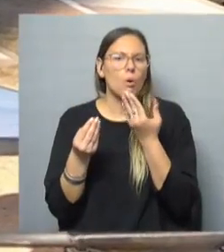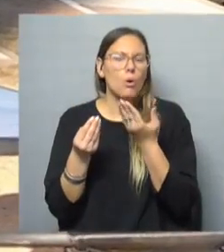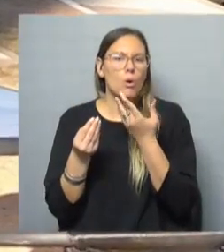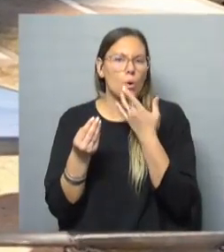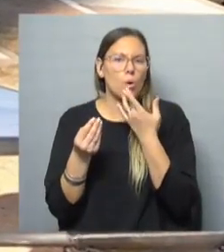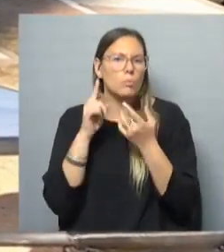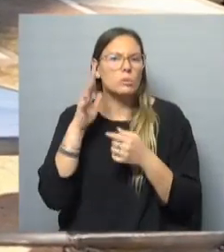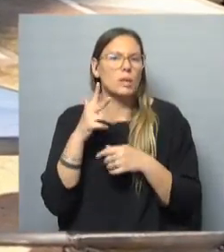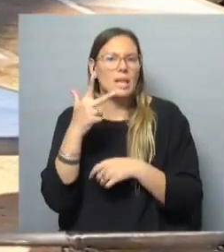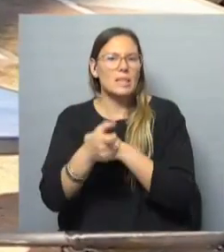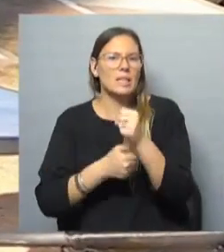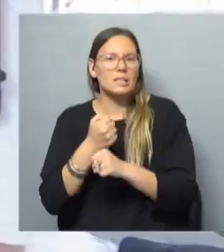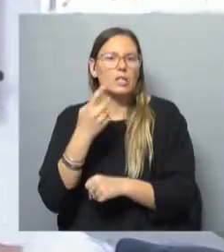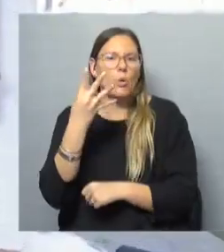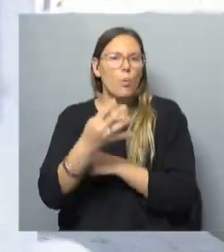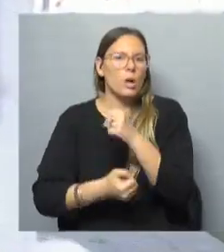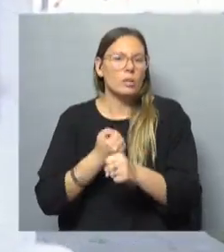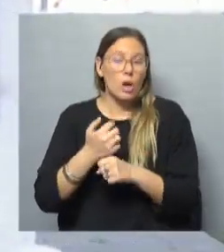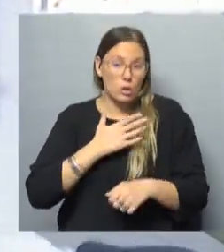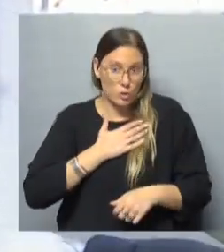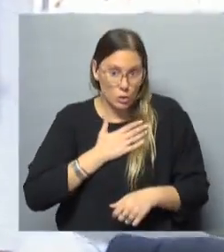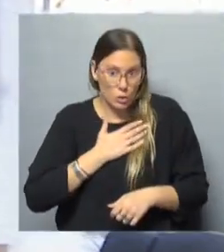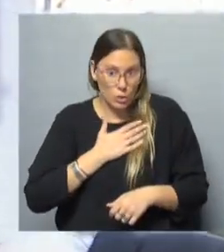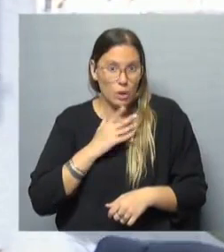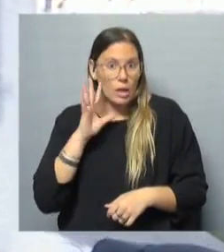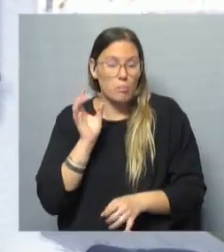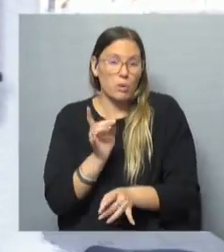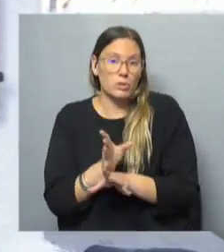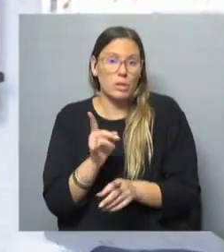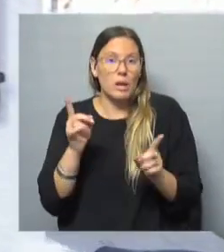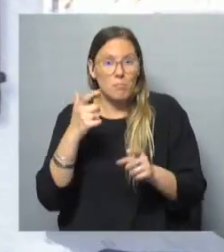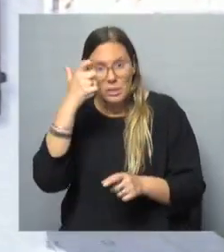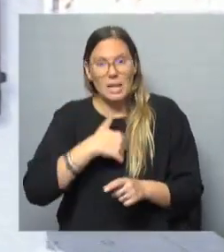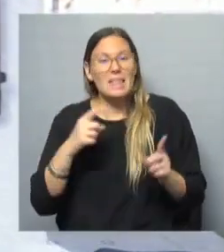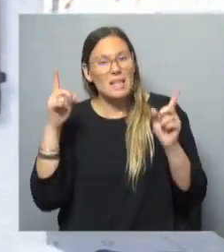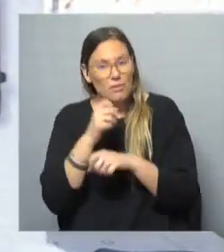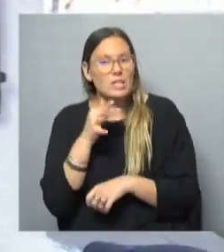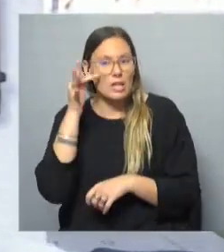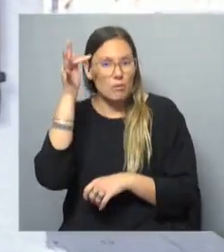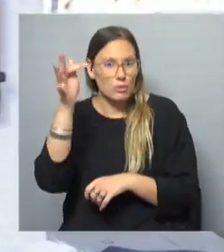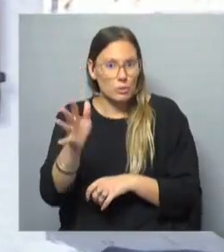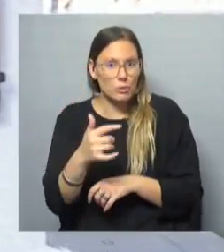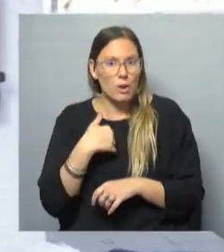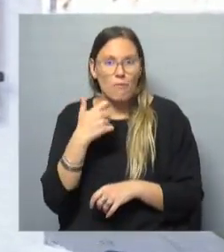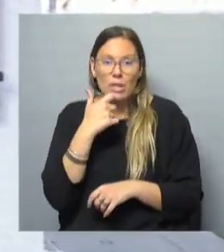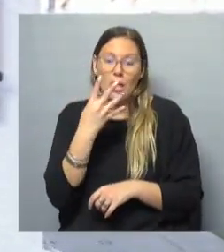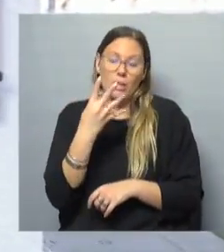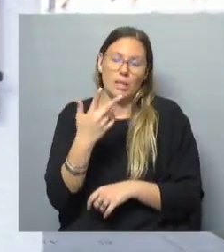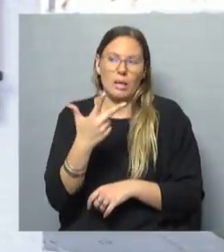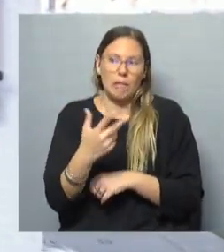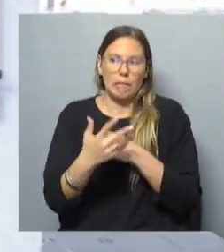en 3 años, 4 años. En lo personal, tanto como lo profesional, me cuesta un poco proyectar porque todavía me queda como largo